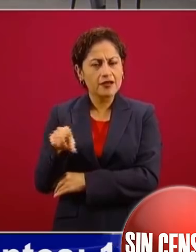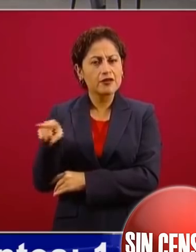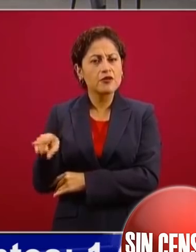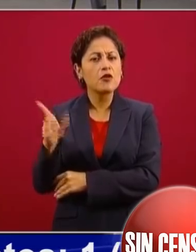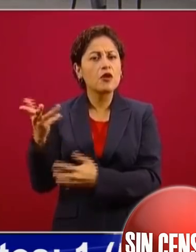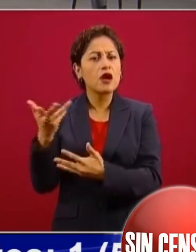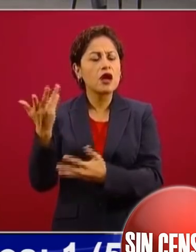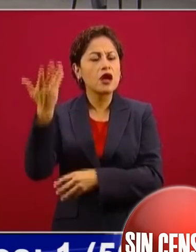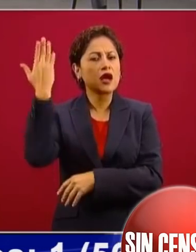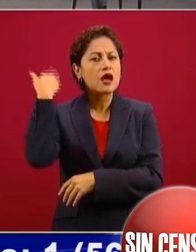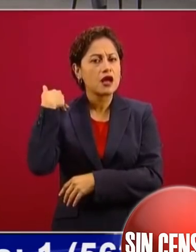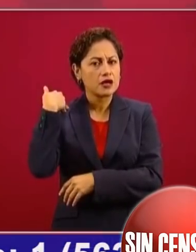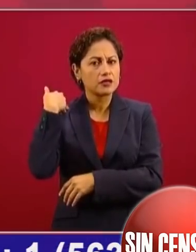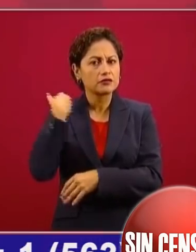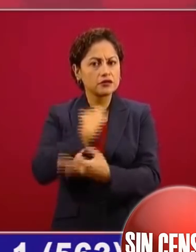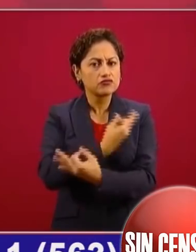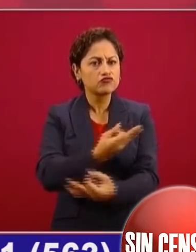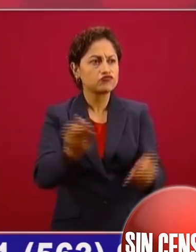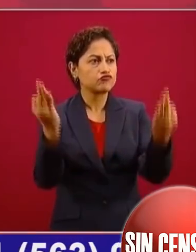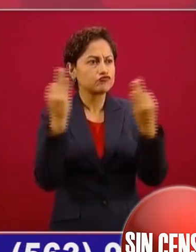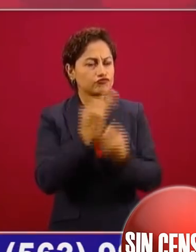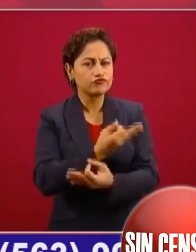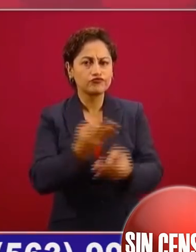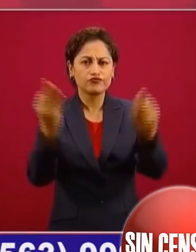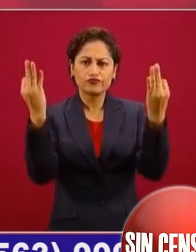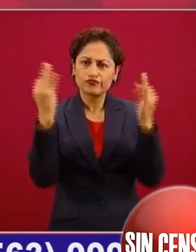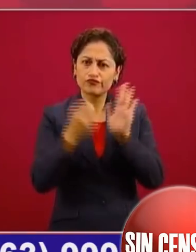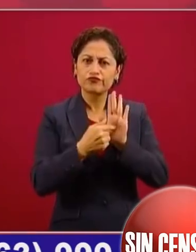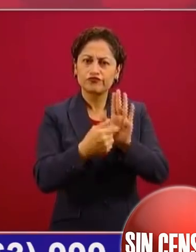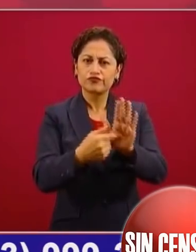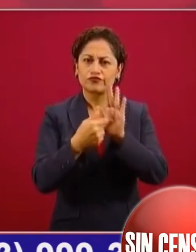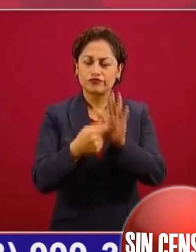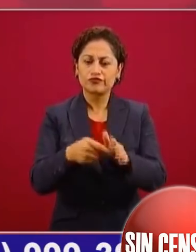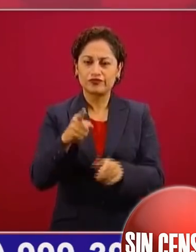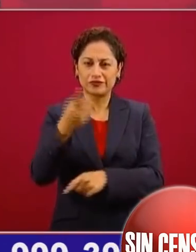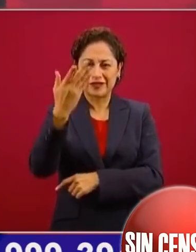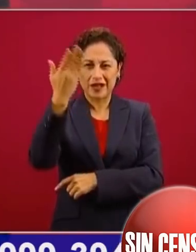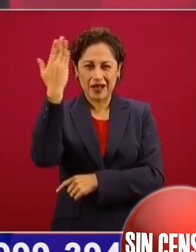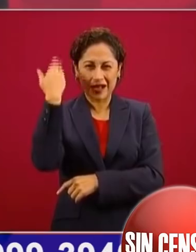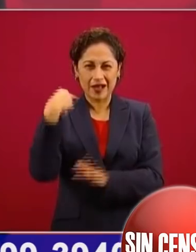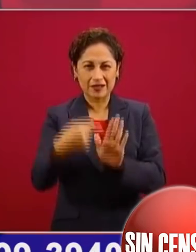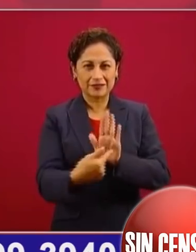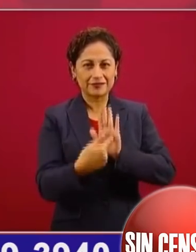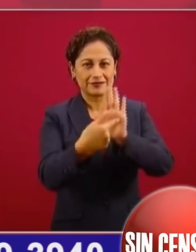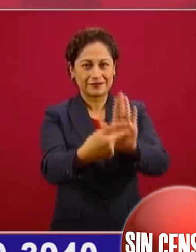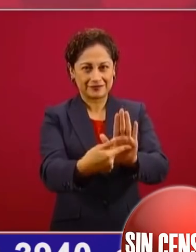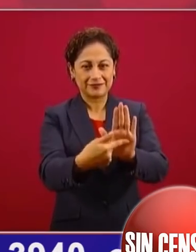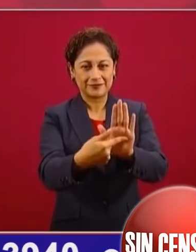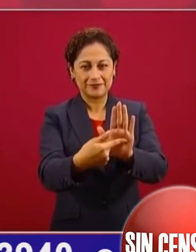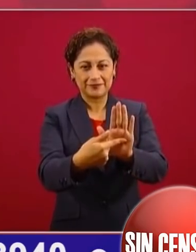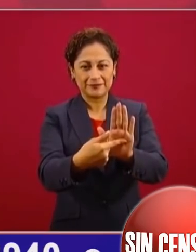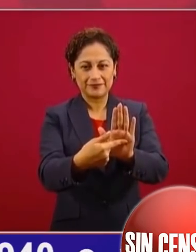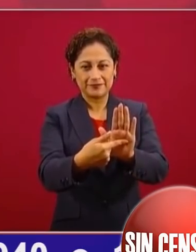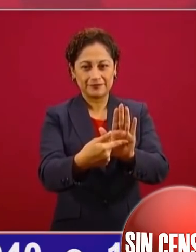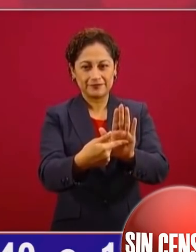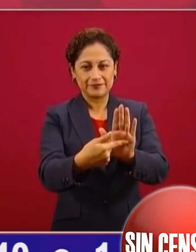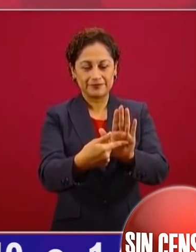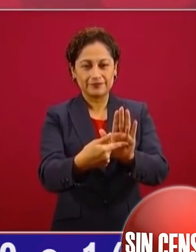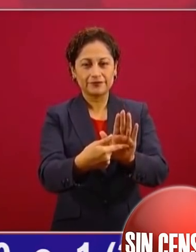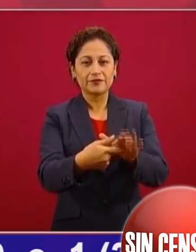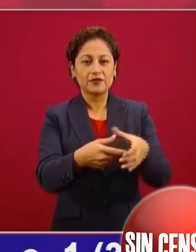donde se llenaba una jarra de fruta, de